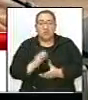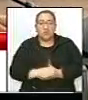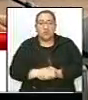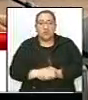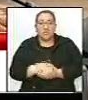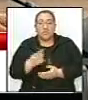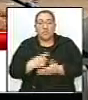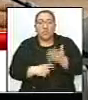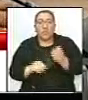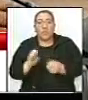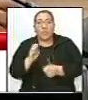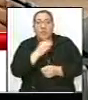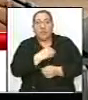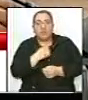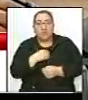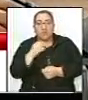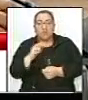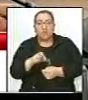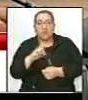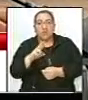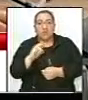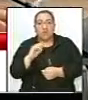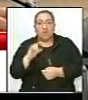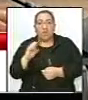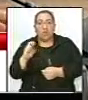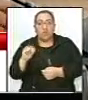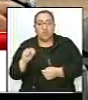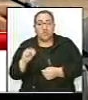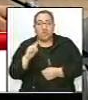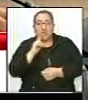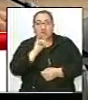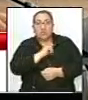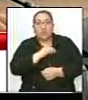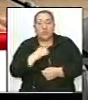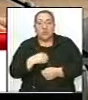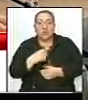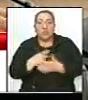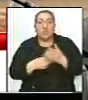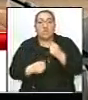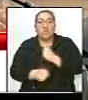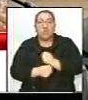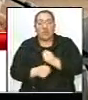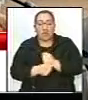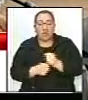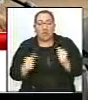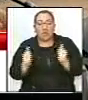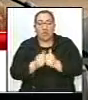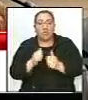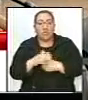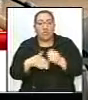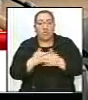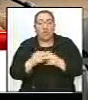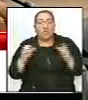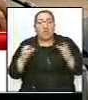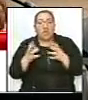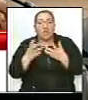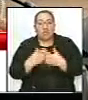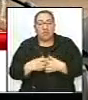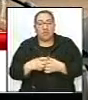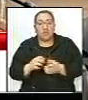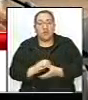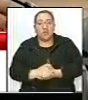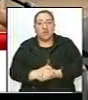el Ministerio de Producción es un ministerio que está relacionado a lo que es la pequeña empresa, la